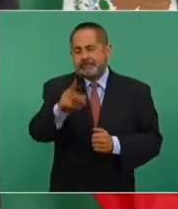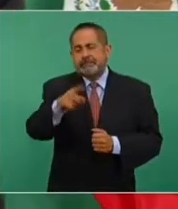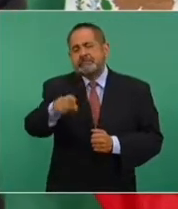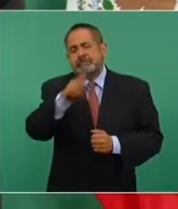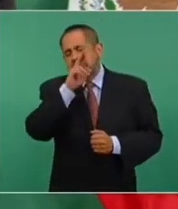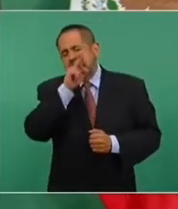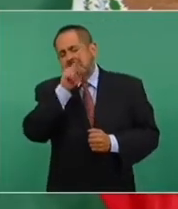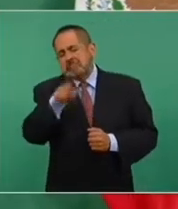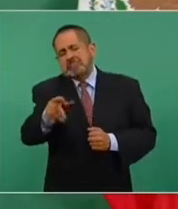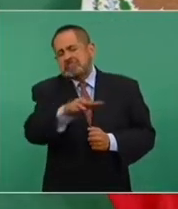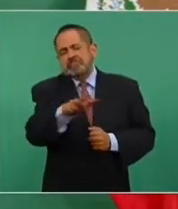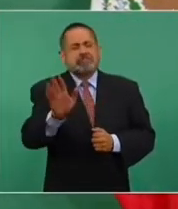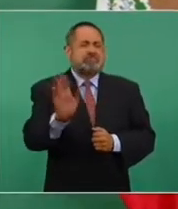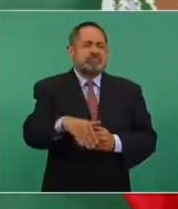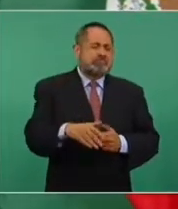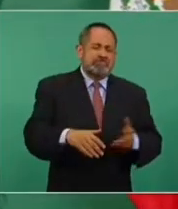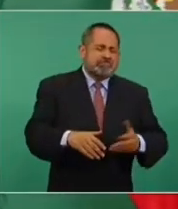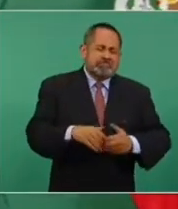preocupen,